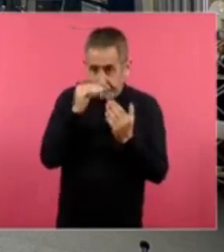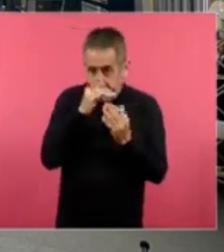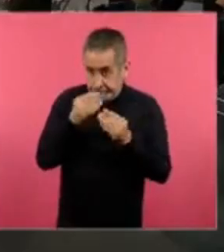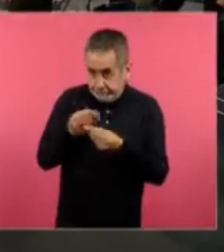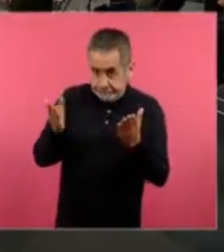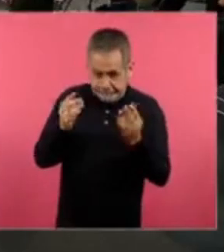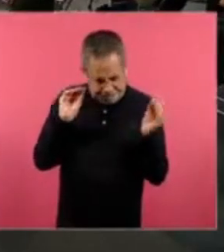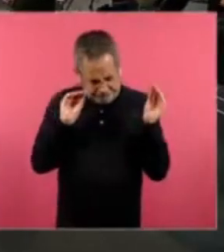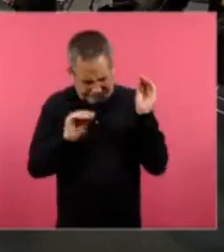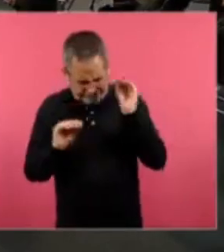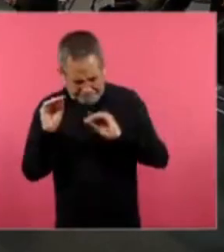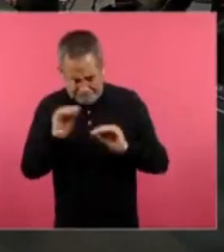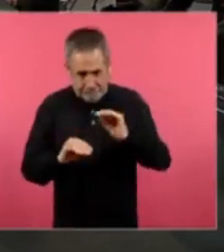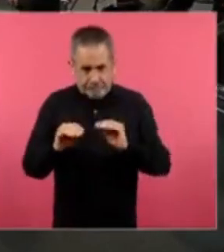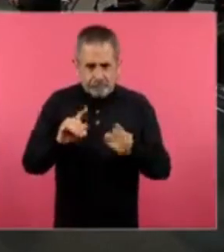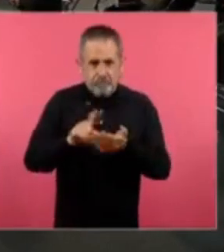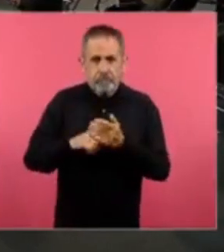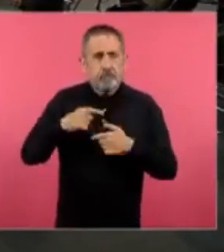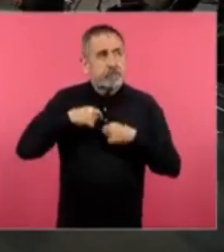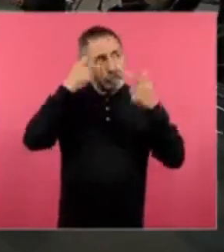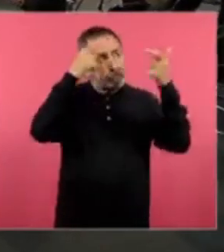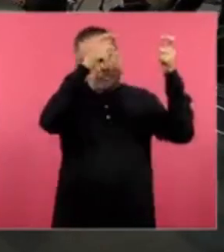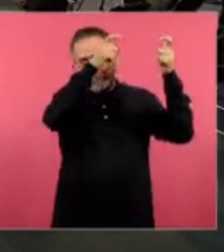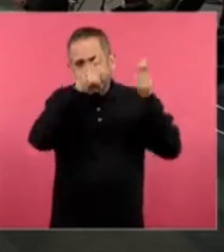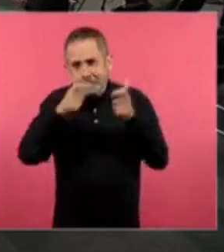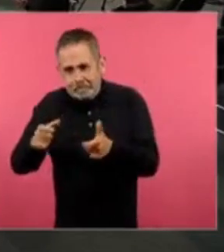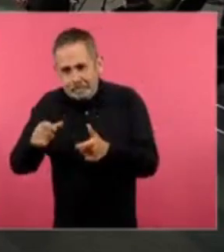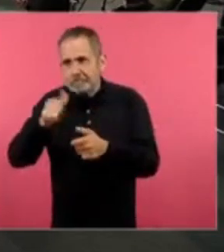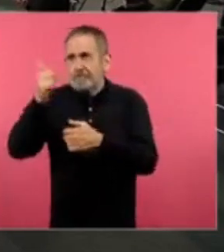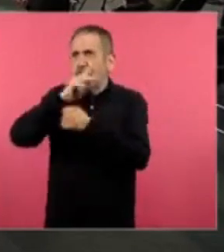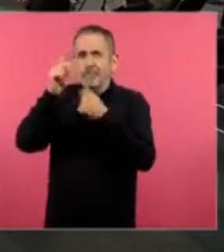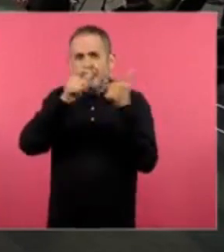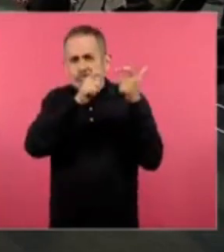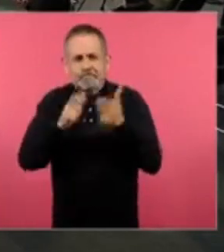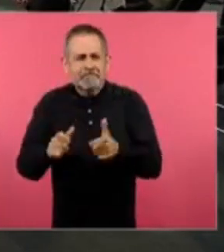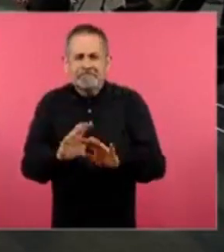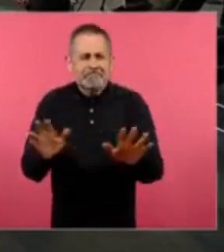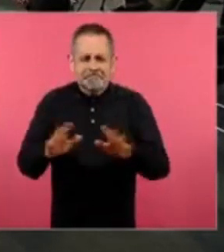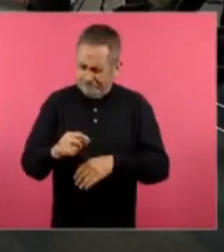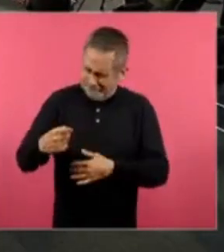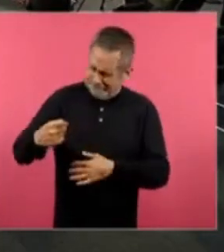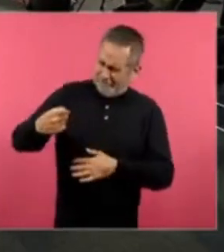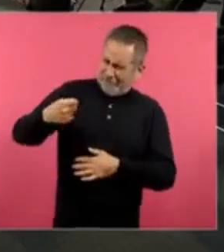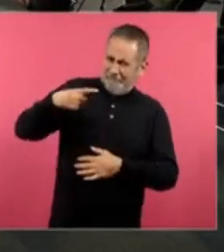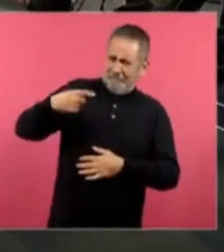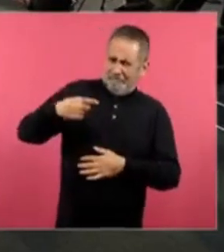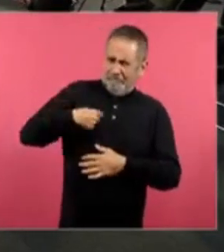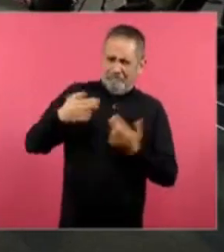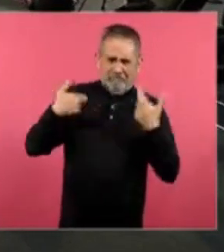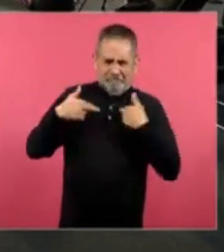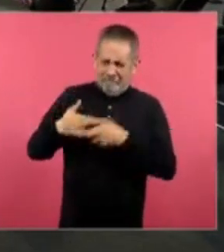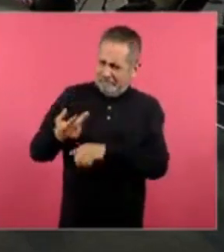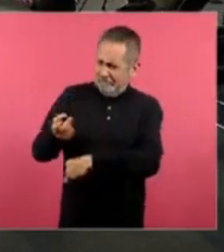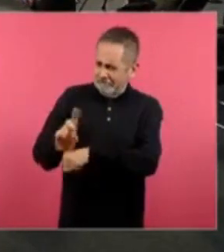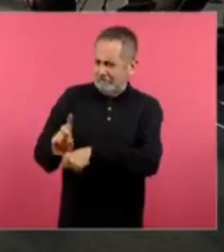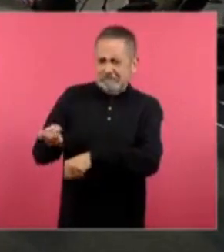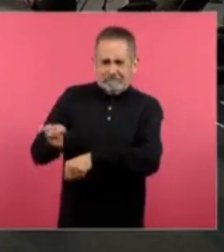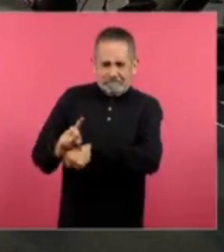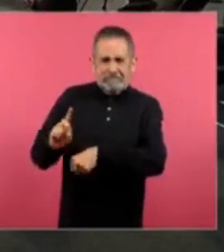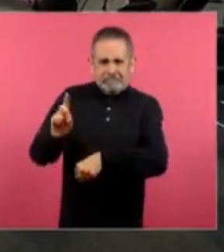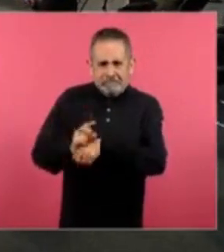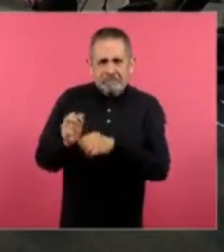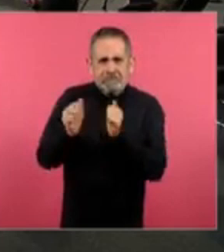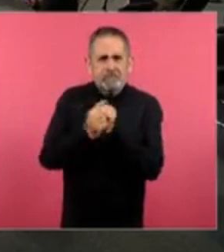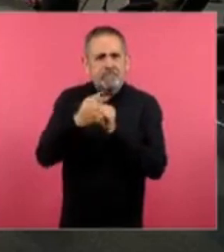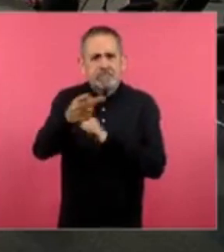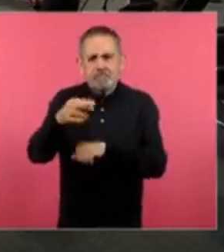texto. No somos marcianos, no venimos de otro planeta. Somos los maestros que diariamente están con